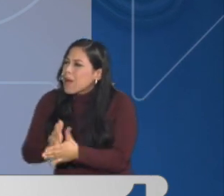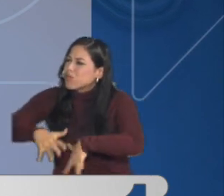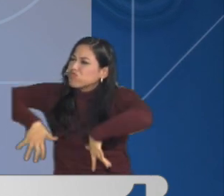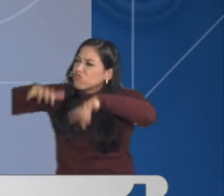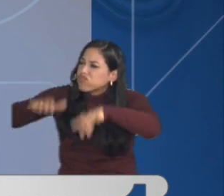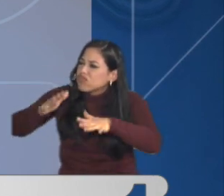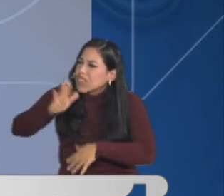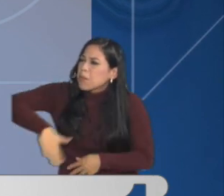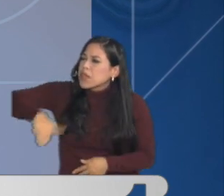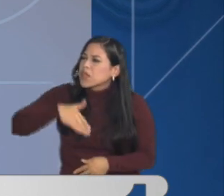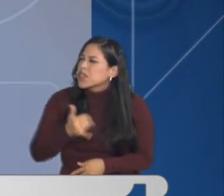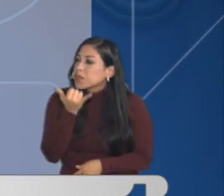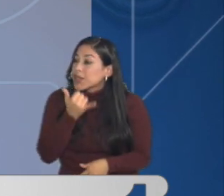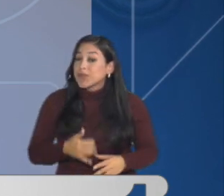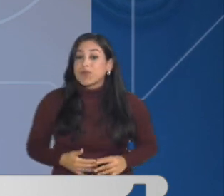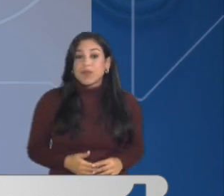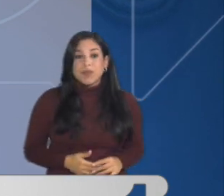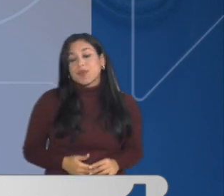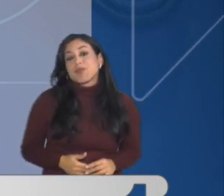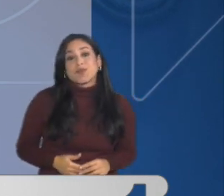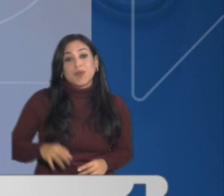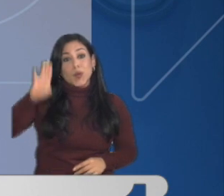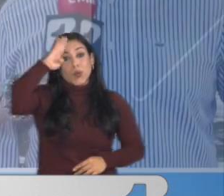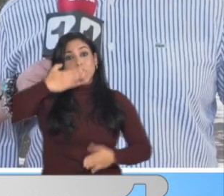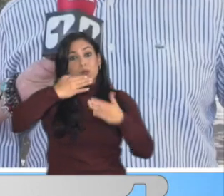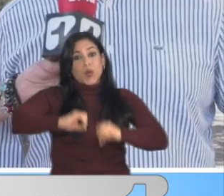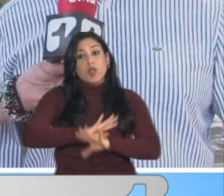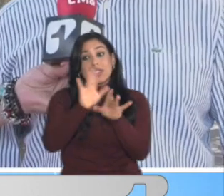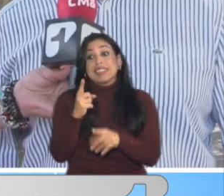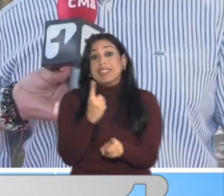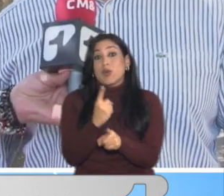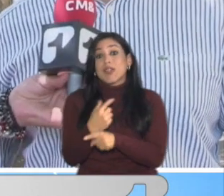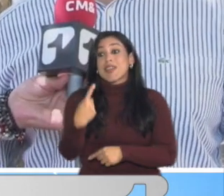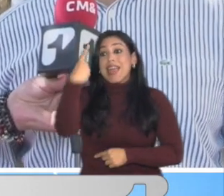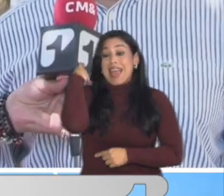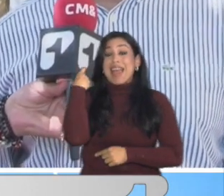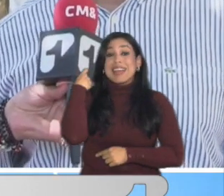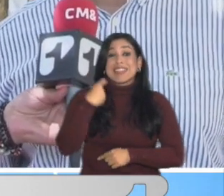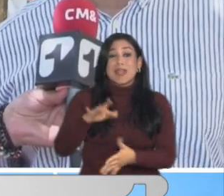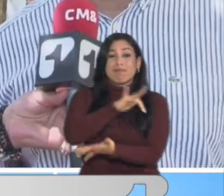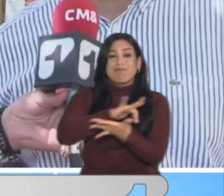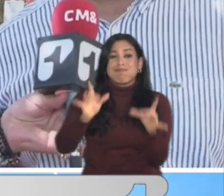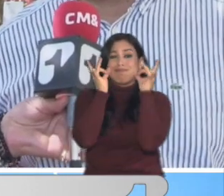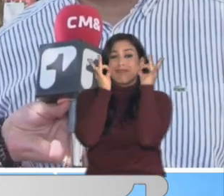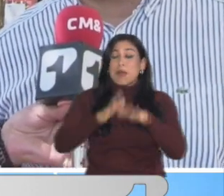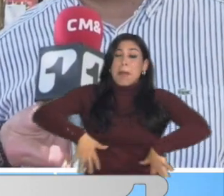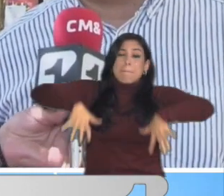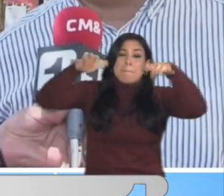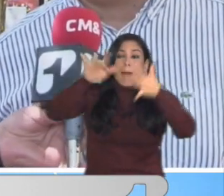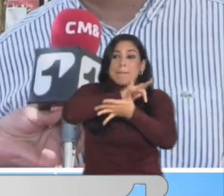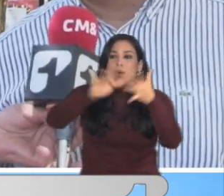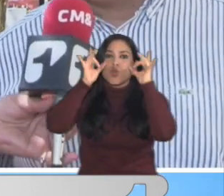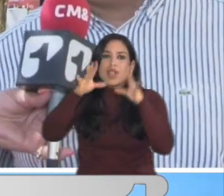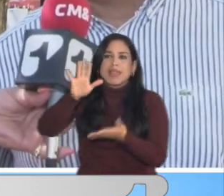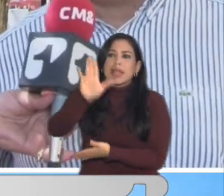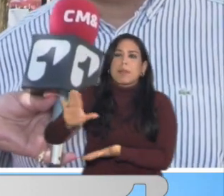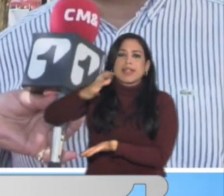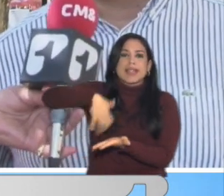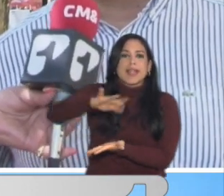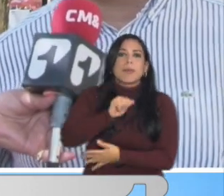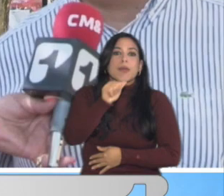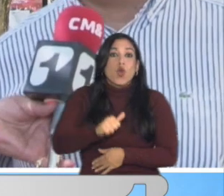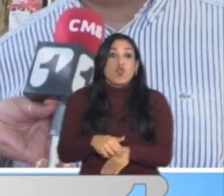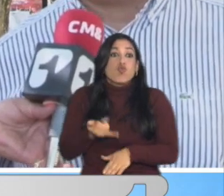en el departamento? Buenos días. Bueno, muy buenos días. Sí, el día de ayer se suma una emergencia más en el departamento de Santander. Es